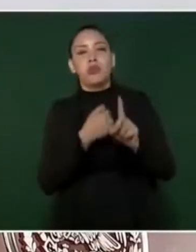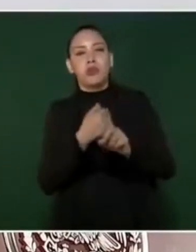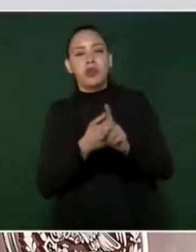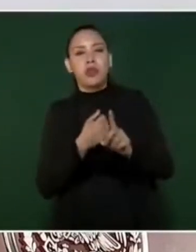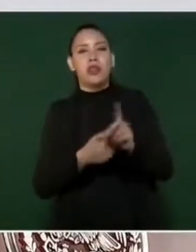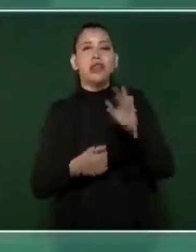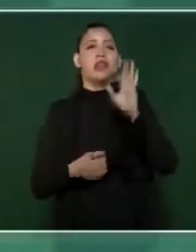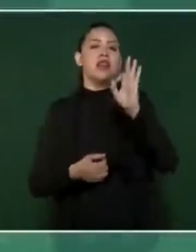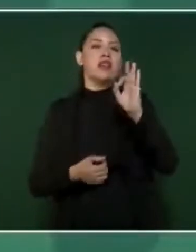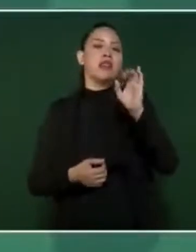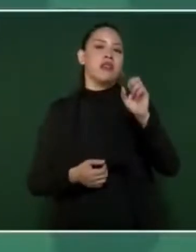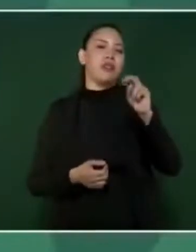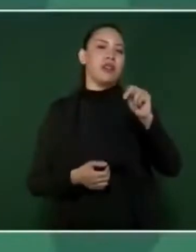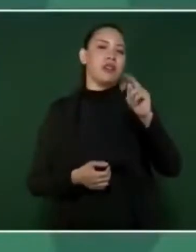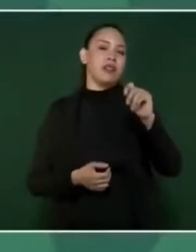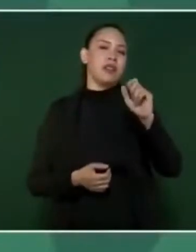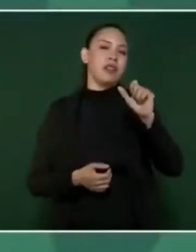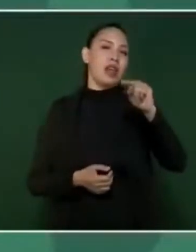drogas químicas.